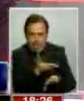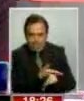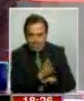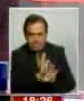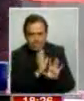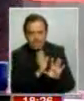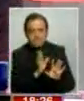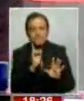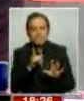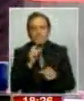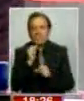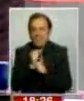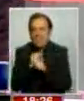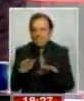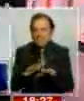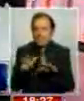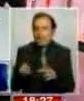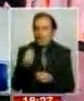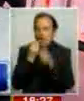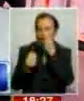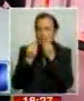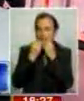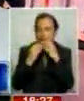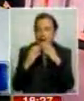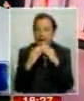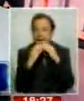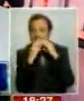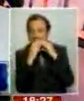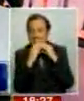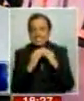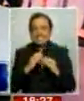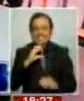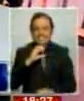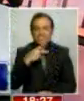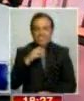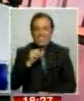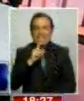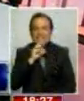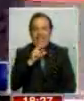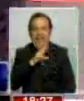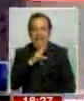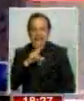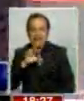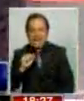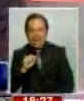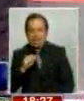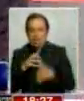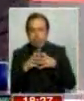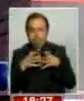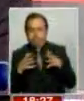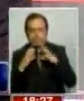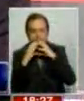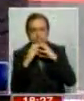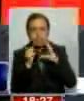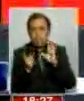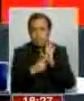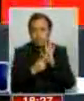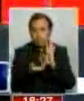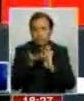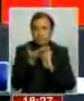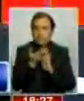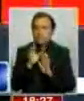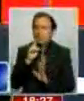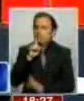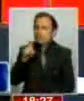de que vamos a trabajar o con la comida vamos a trabajar hacerlo, con la ministra de Salud tanto las materias del tabaco como otras que están relacionadas con la salud pública. Ministro, se